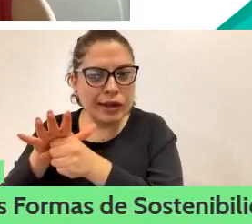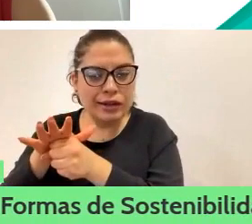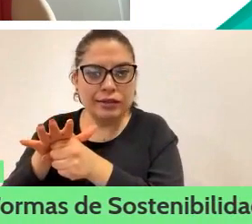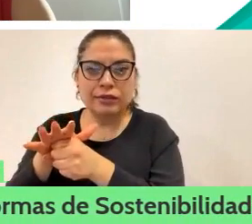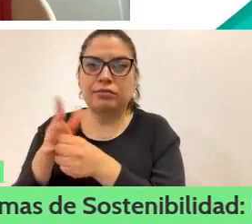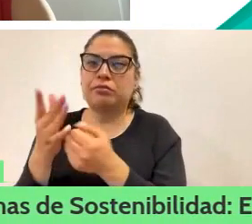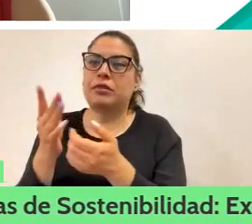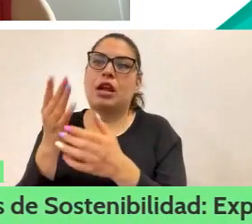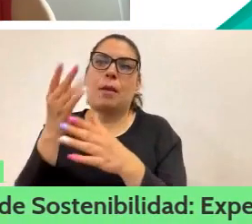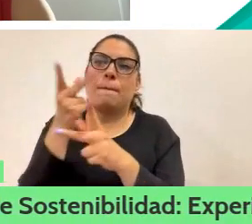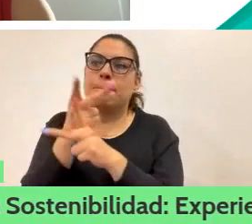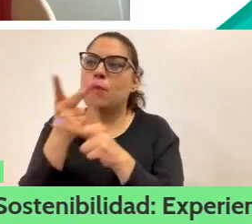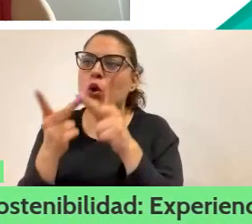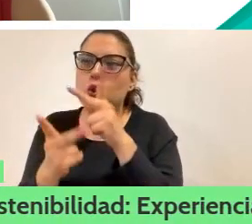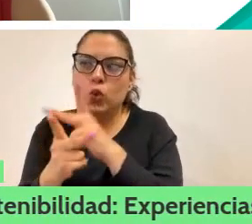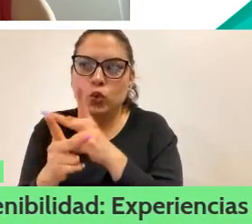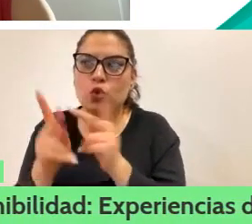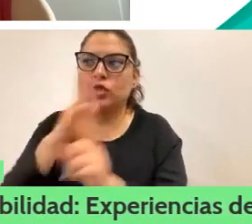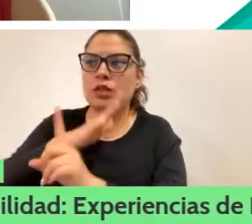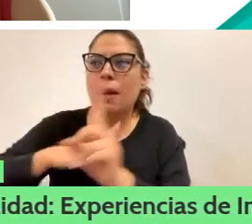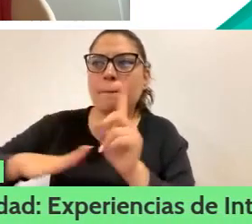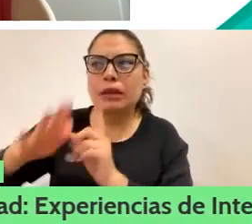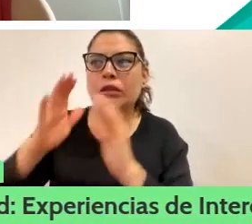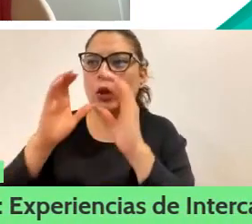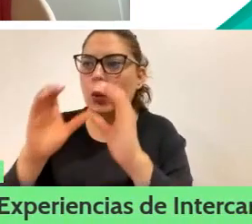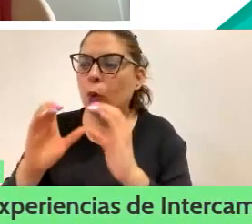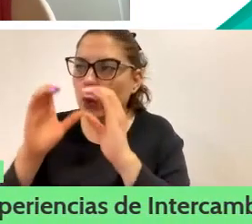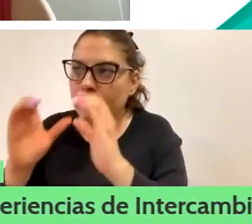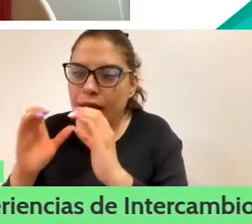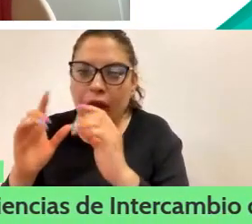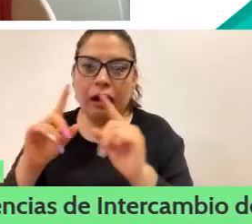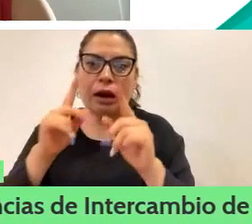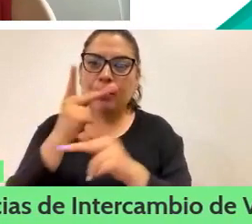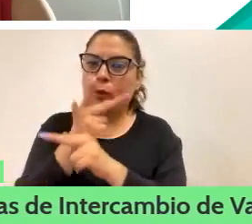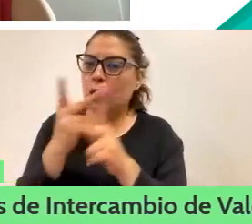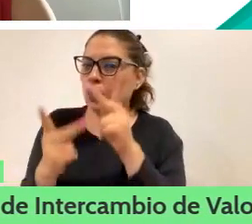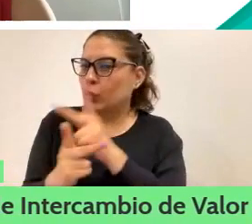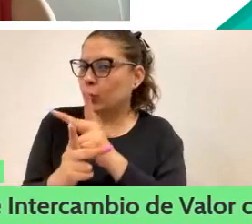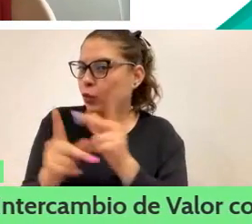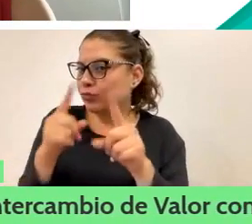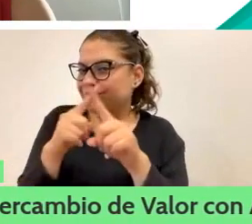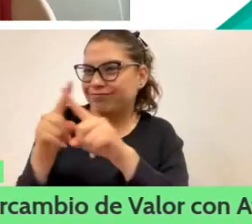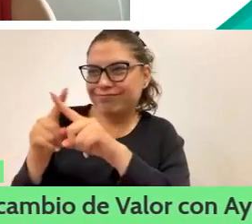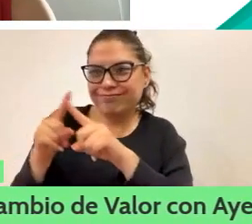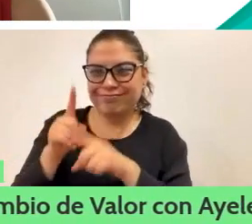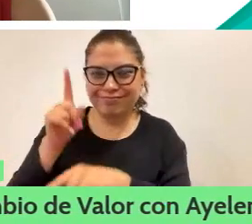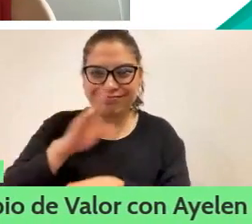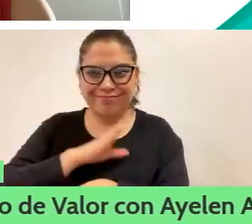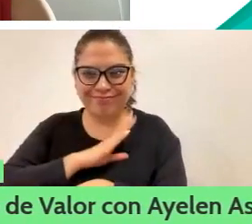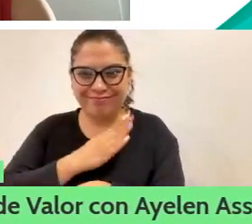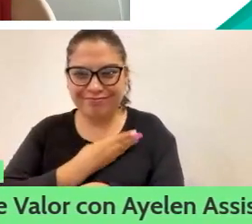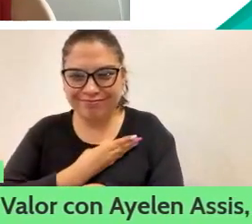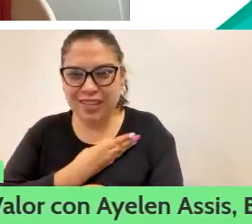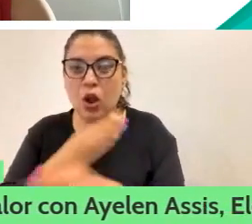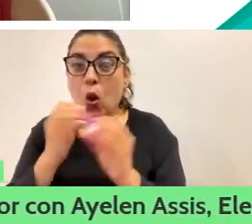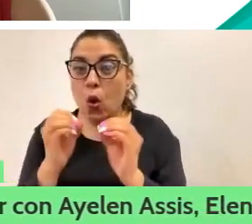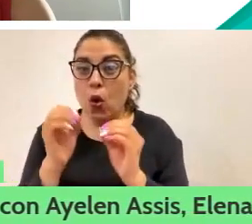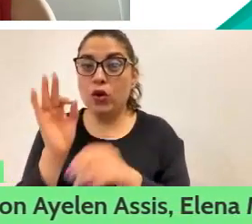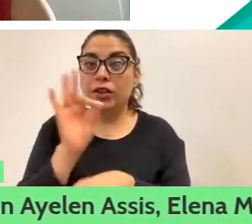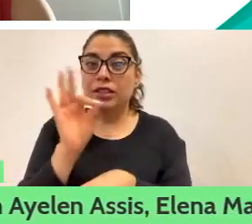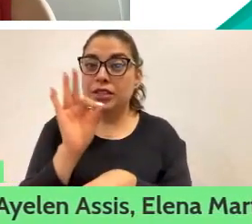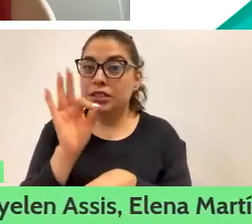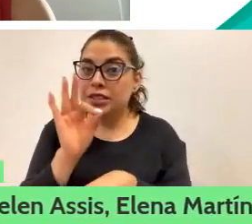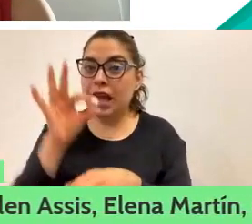pues, ecológicos, sostenibles, incluso también algunos de España, de proximidad, como puede ser cacao instantáneo, pueden ser